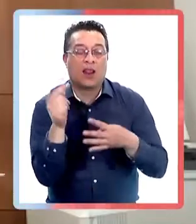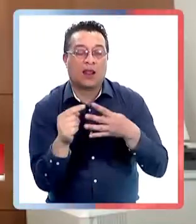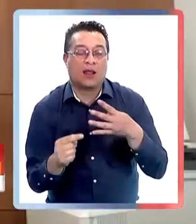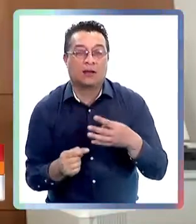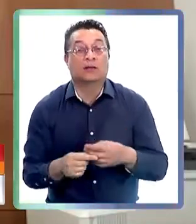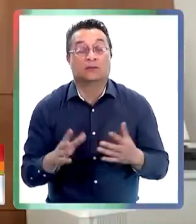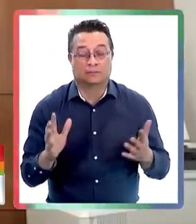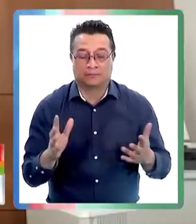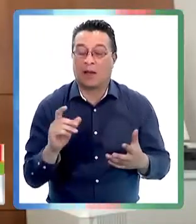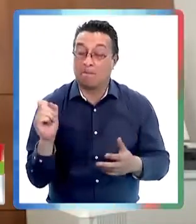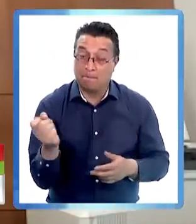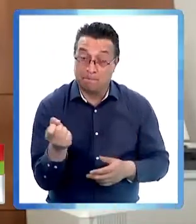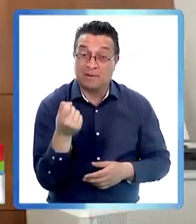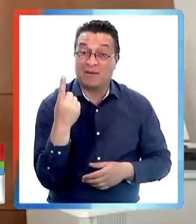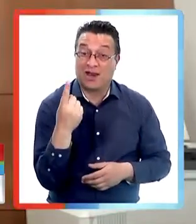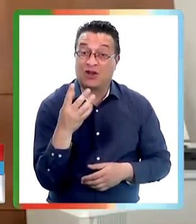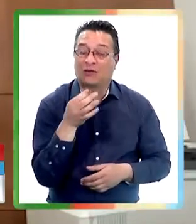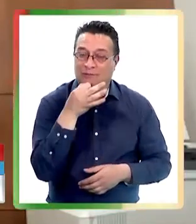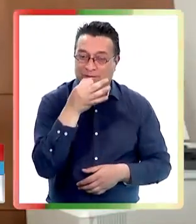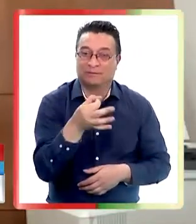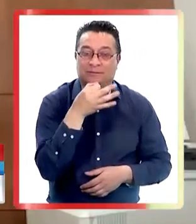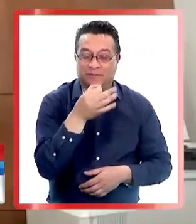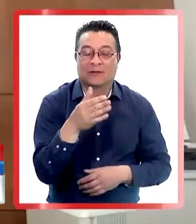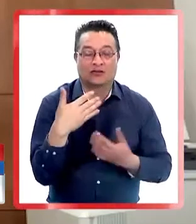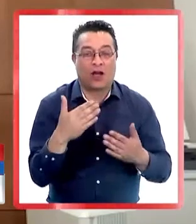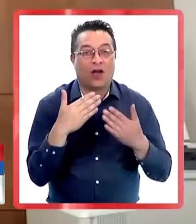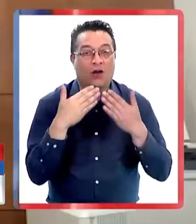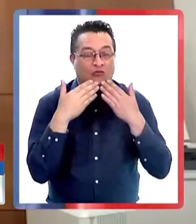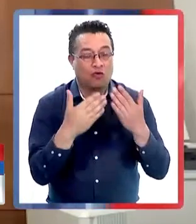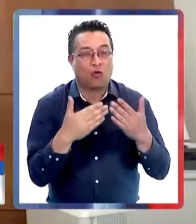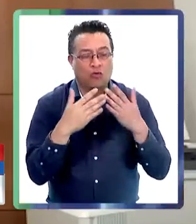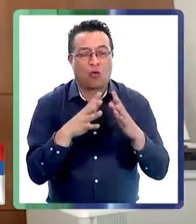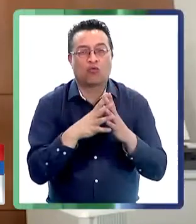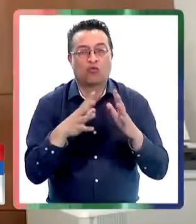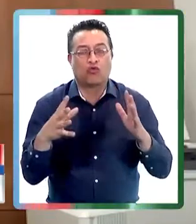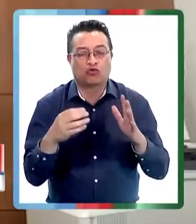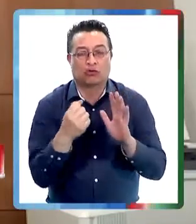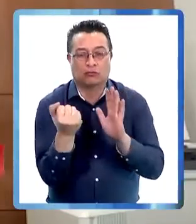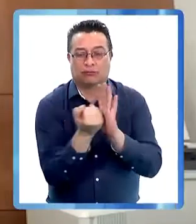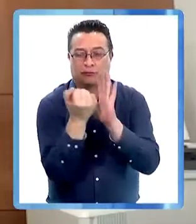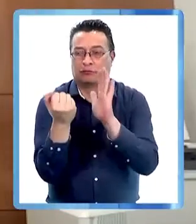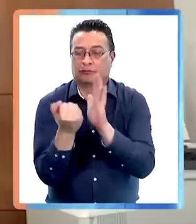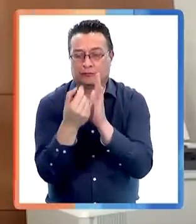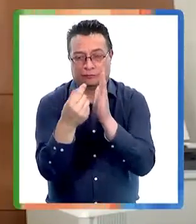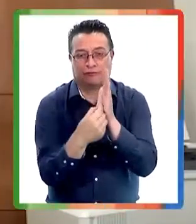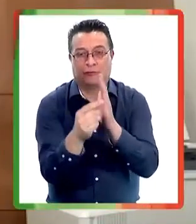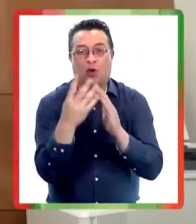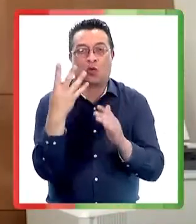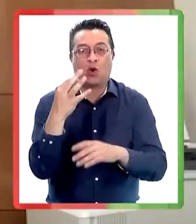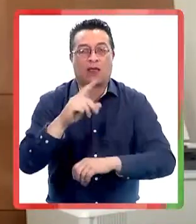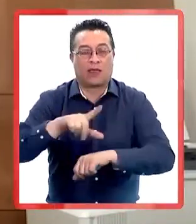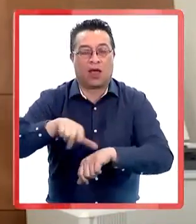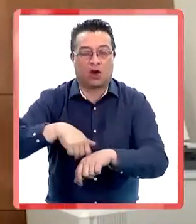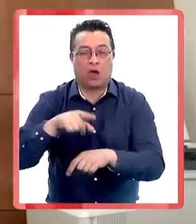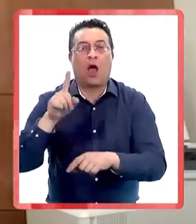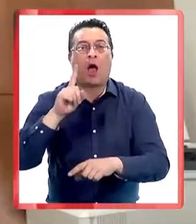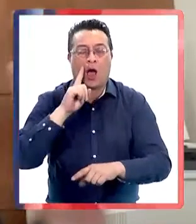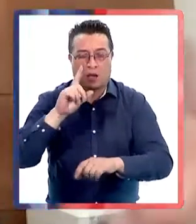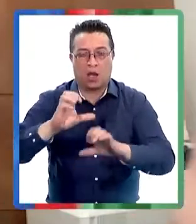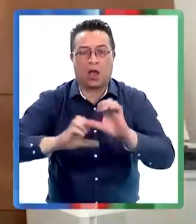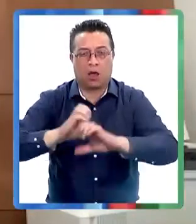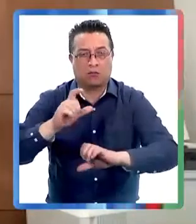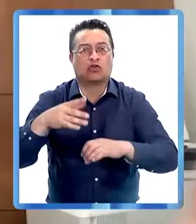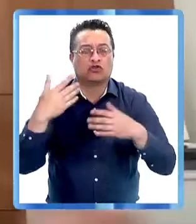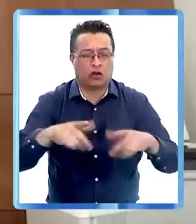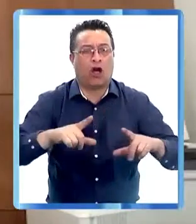Bueno, en primer lugar, quiero señalar que hemos estado entregando muchos sellos por las 40 horas, que son las empresas que han